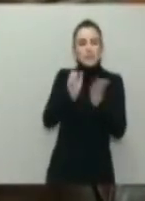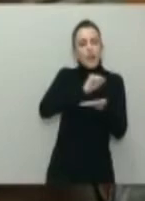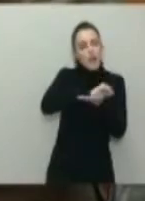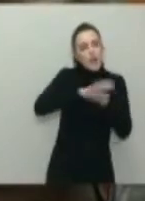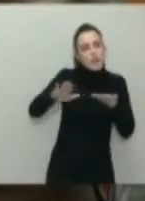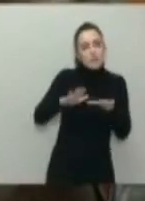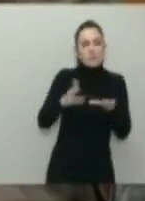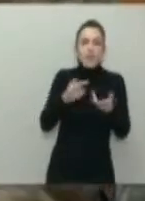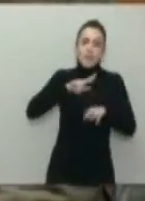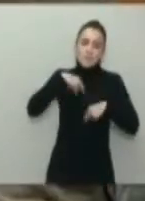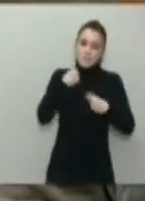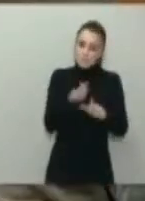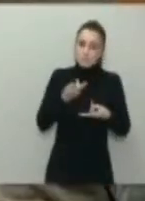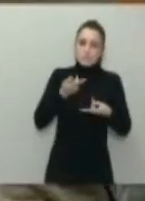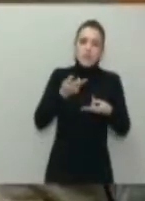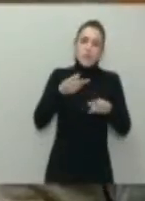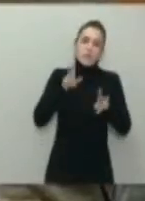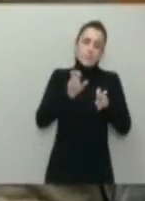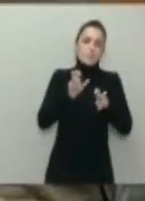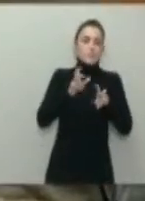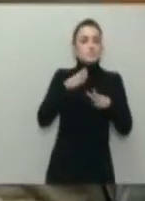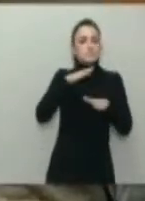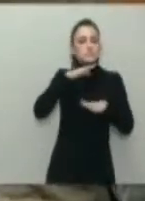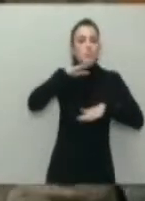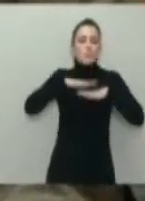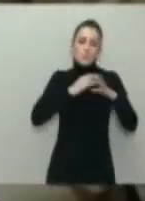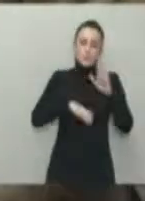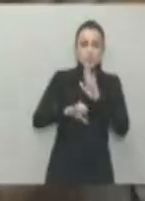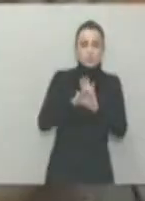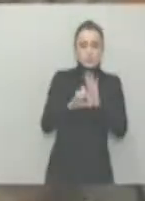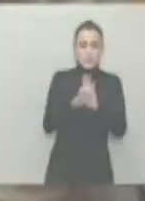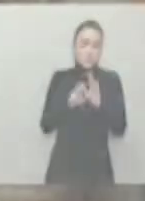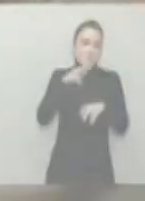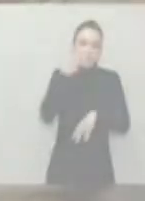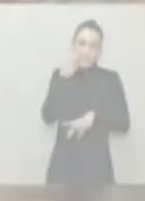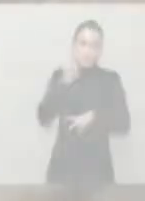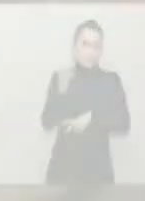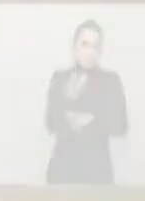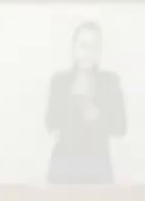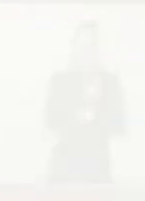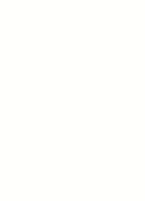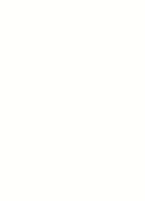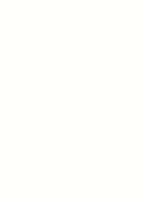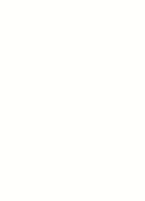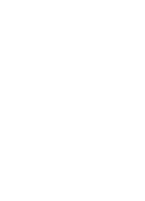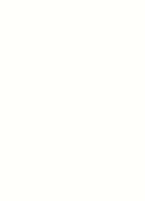constitucionales y no a otro tipo de intereses de índole territorial o de otro índole. Muchas gracias.